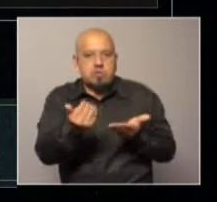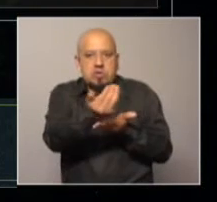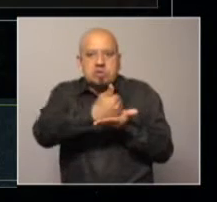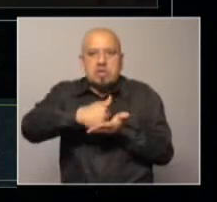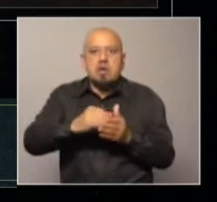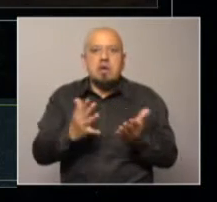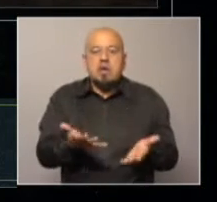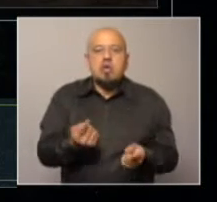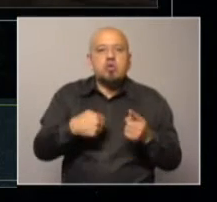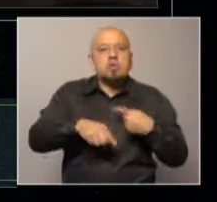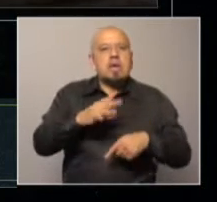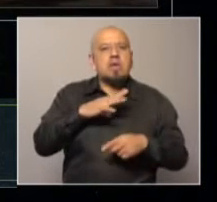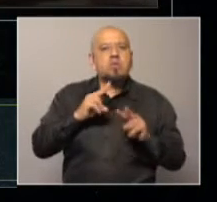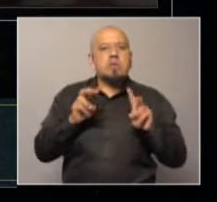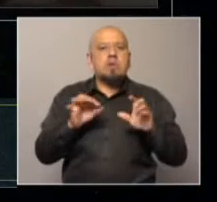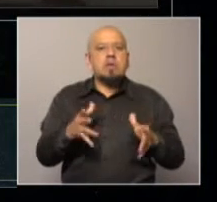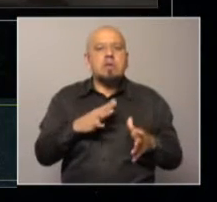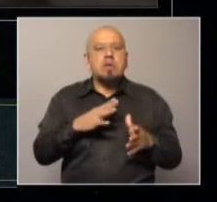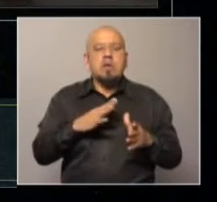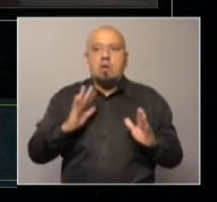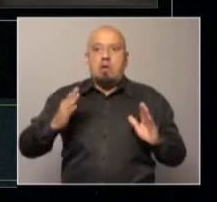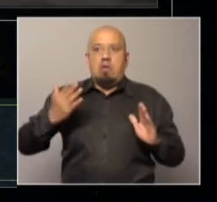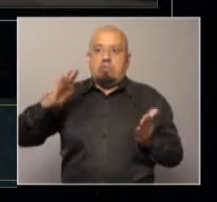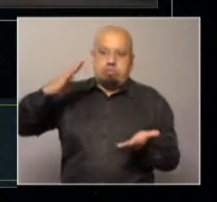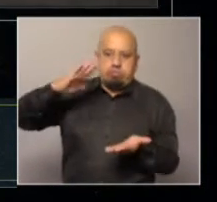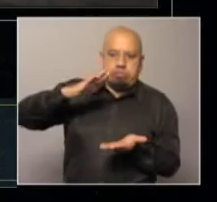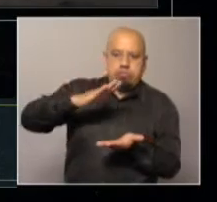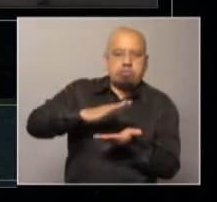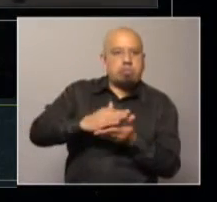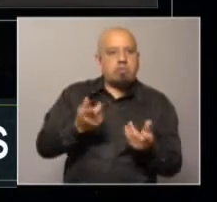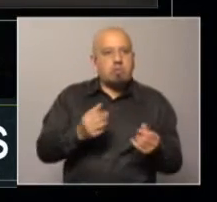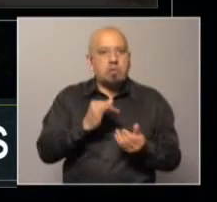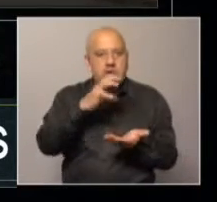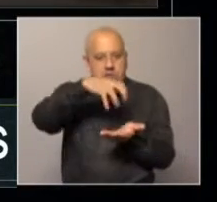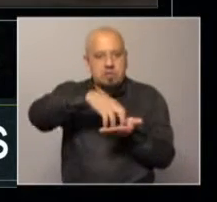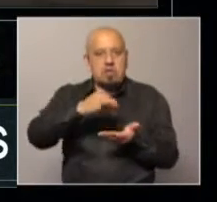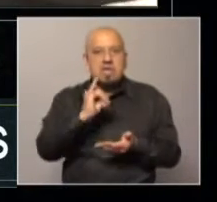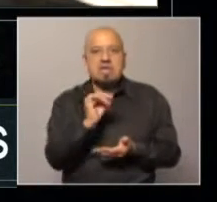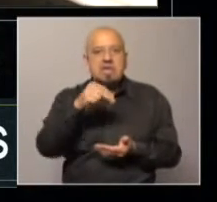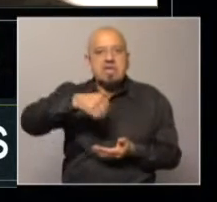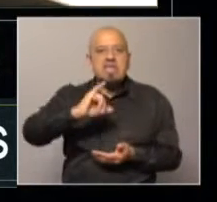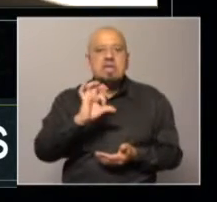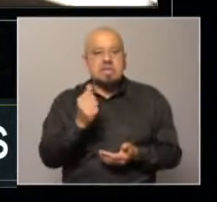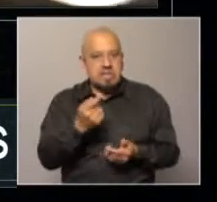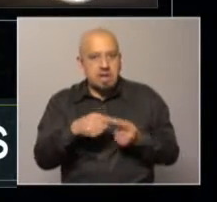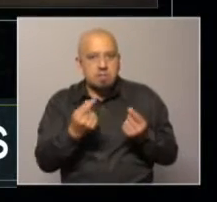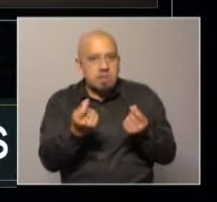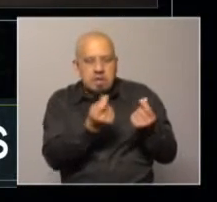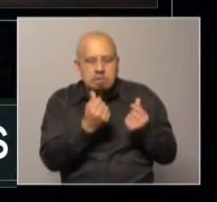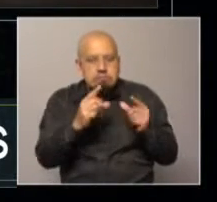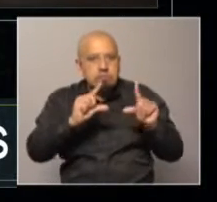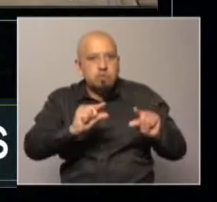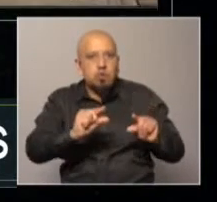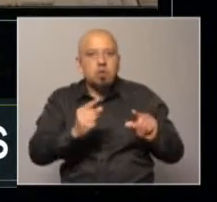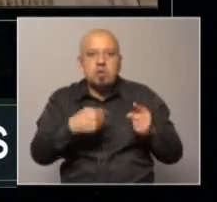los organismos, hay como una cuestión de, reducir los gastos del INISA y se comenzaron a reducir en los gastos más